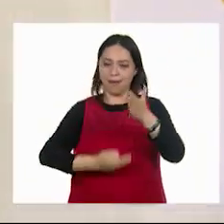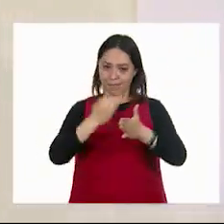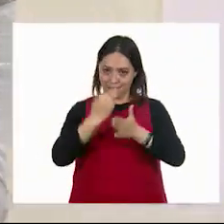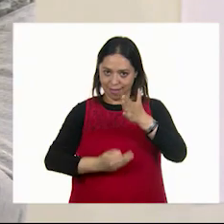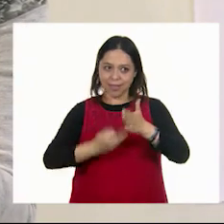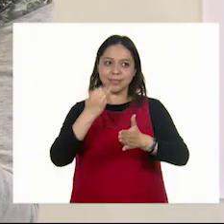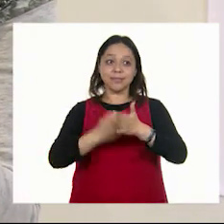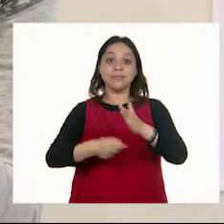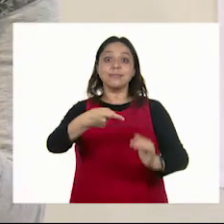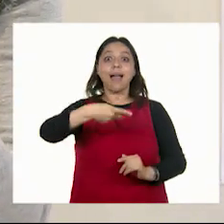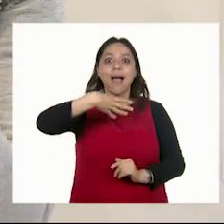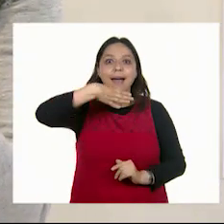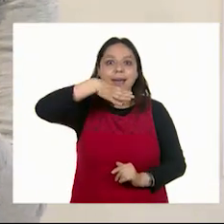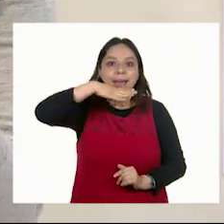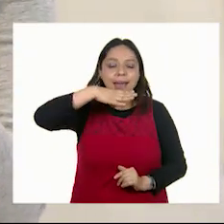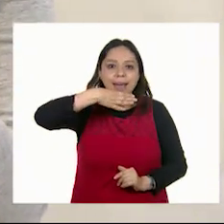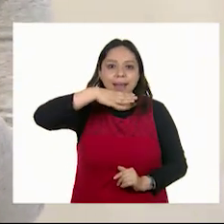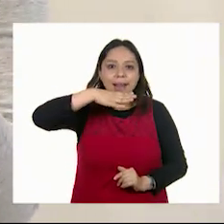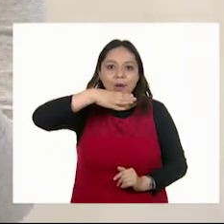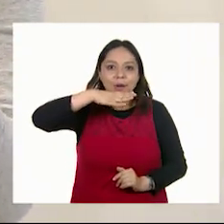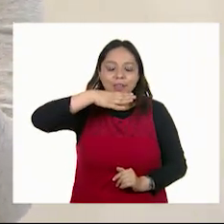Tenemos elote. Elote.